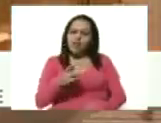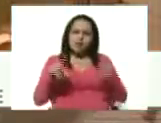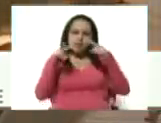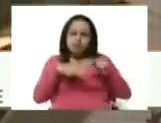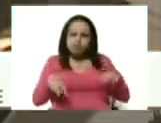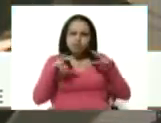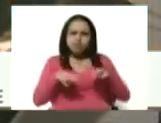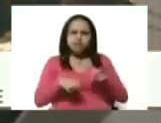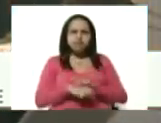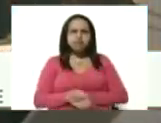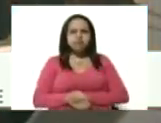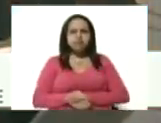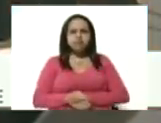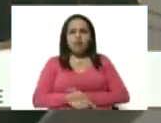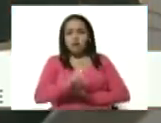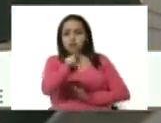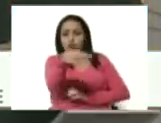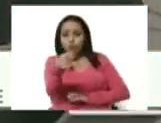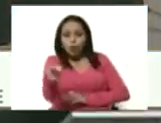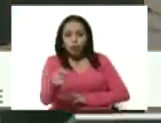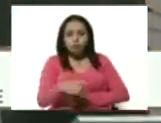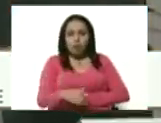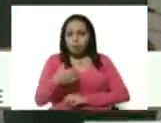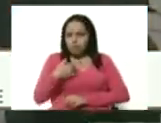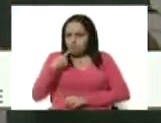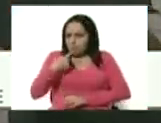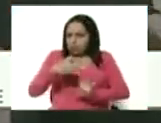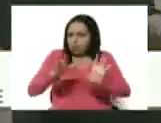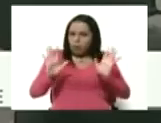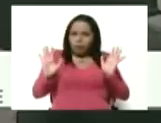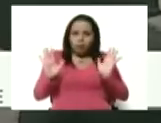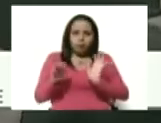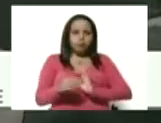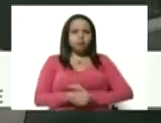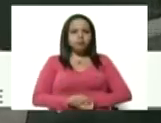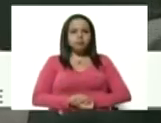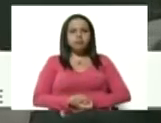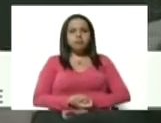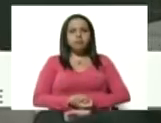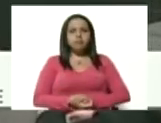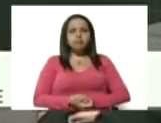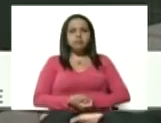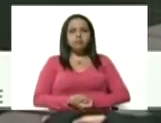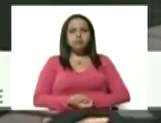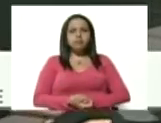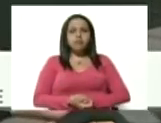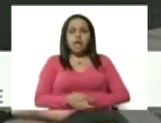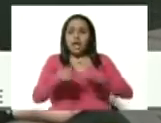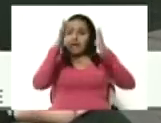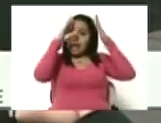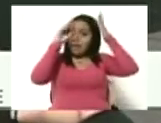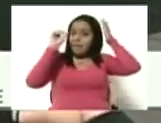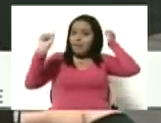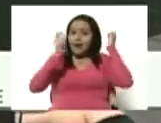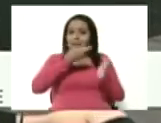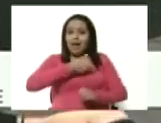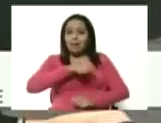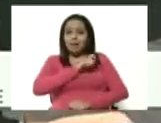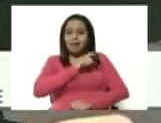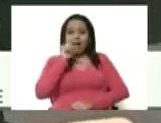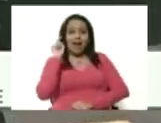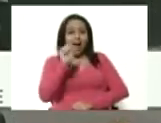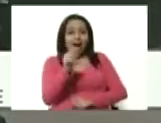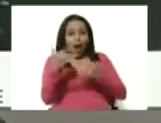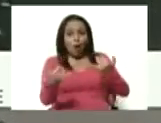o no es digna de análisis? Digo yo, fue en la embajada de España,